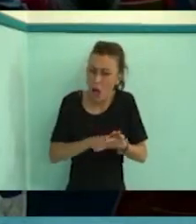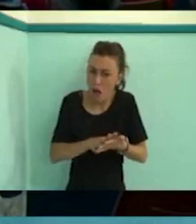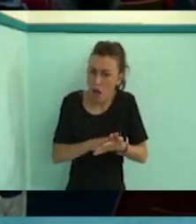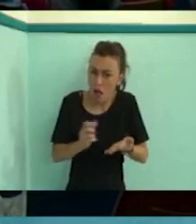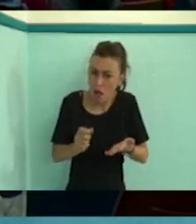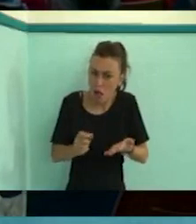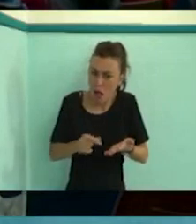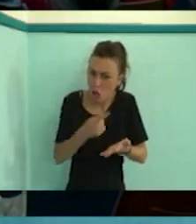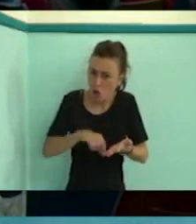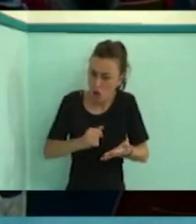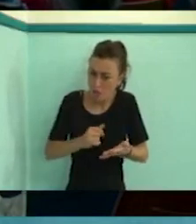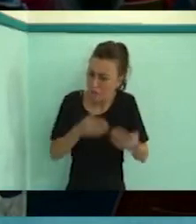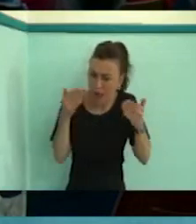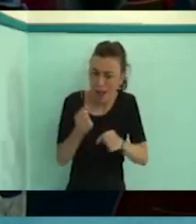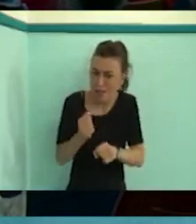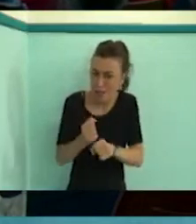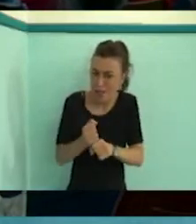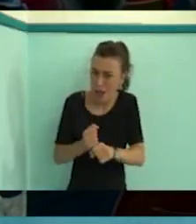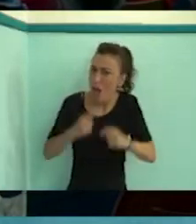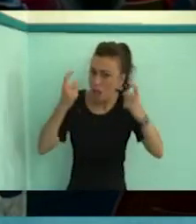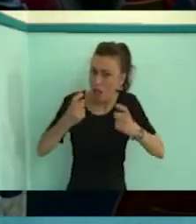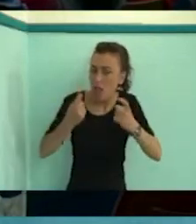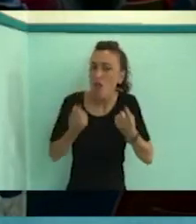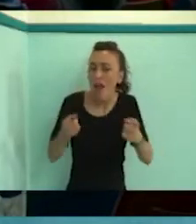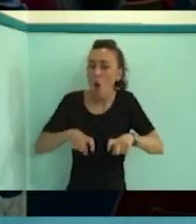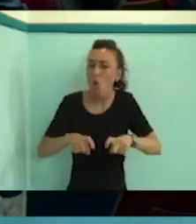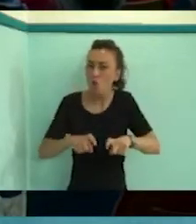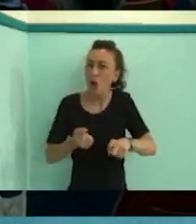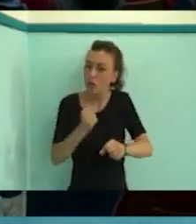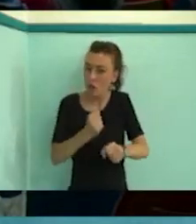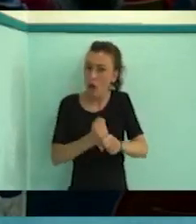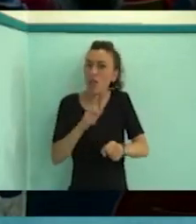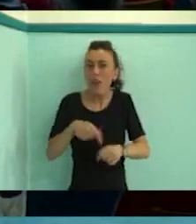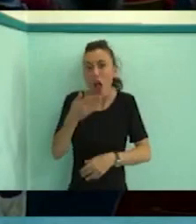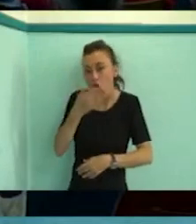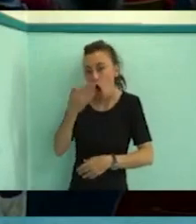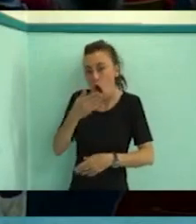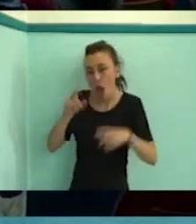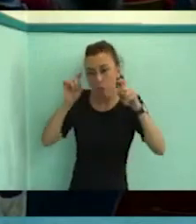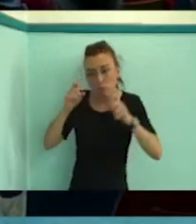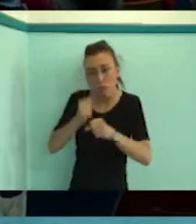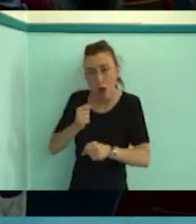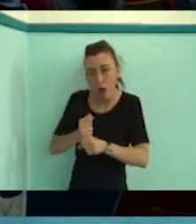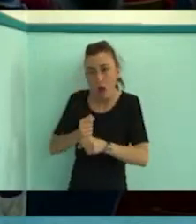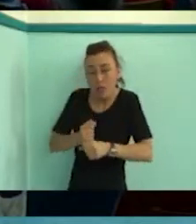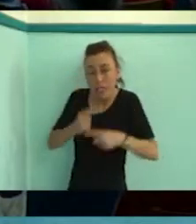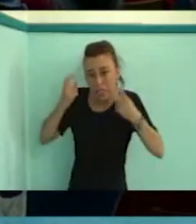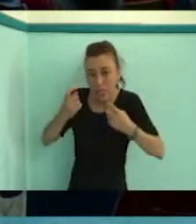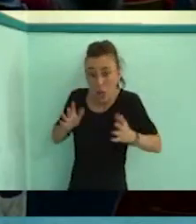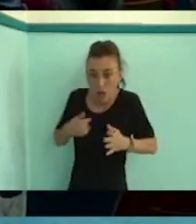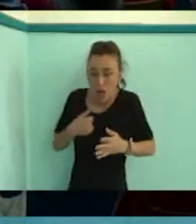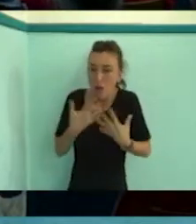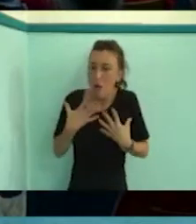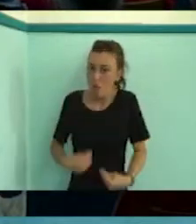consulta se trabaje desde el colegio Sigue estando y es como desesperante en parte no sé o